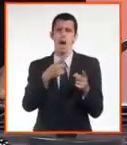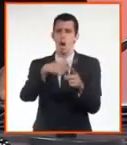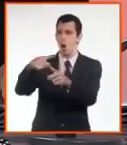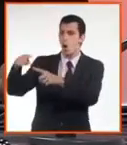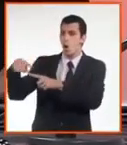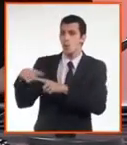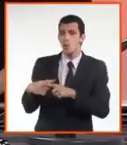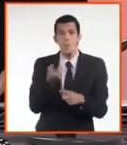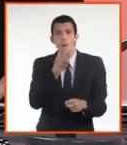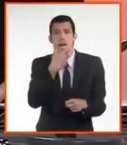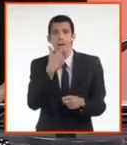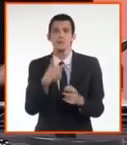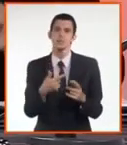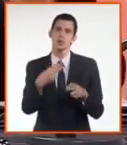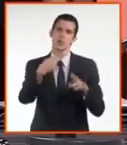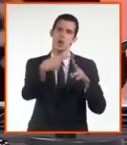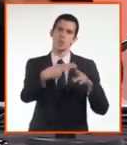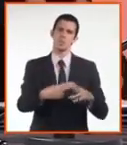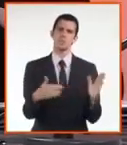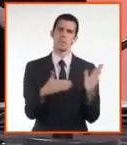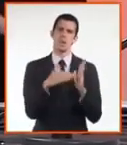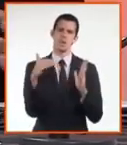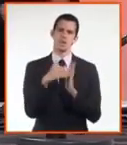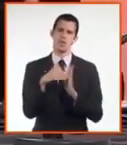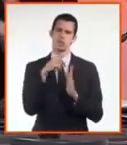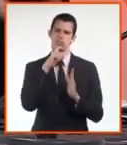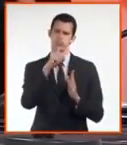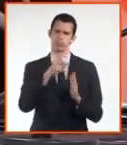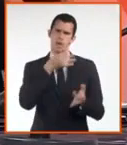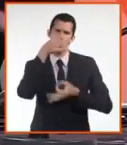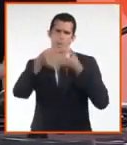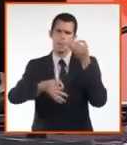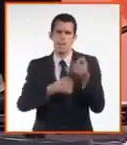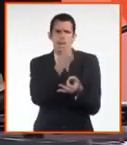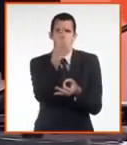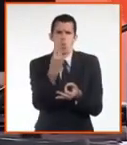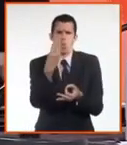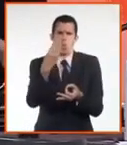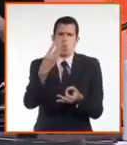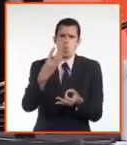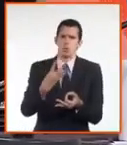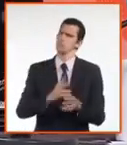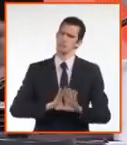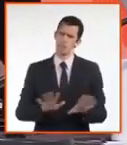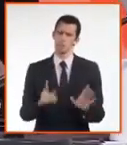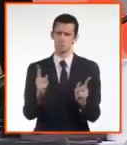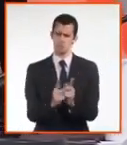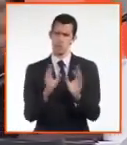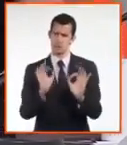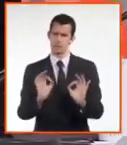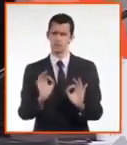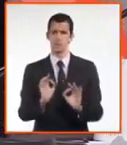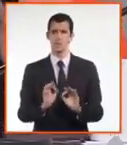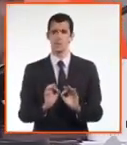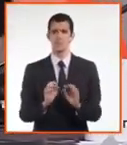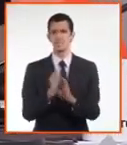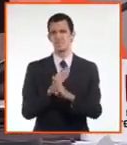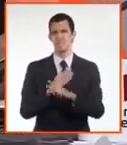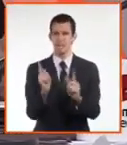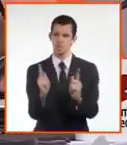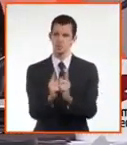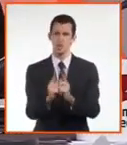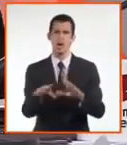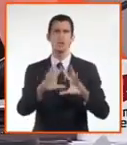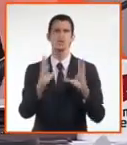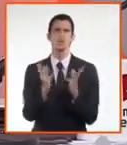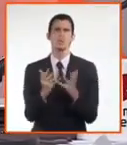usted señalaba pues hay algunas variantes siempre hay algunos de cada grupo pero a veces no son los que le conviene a una